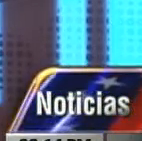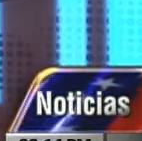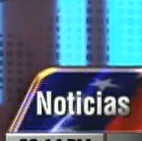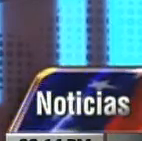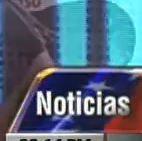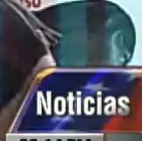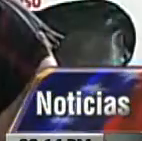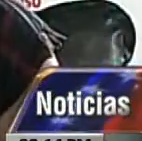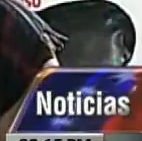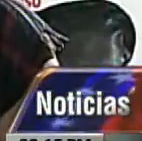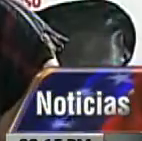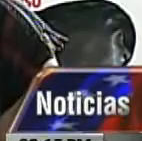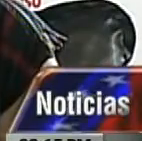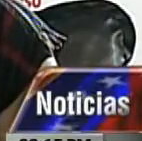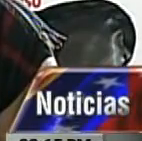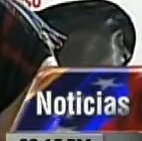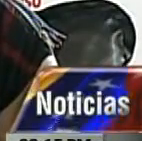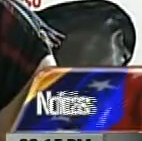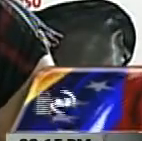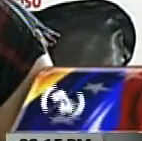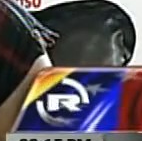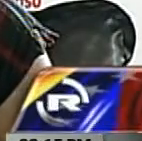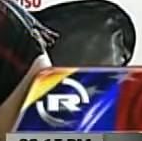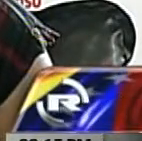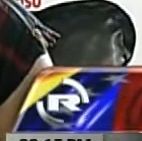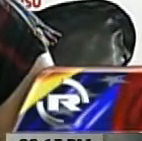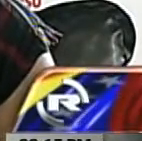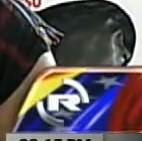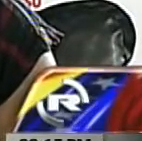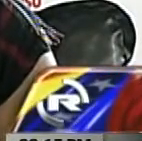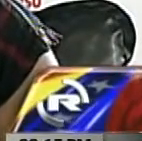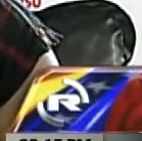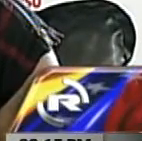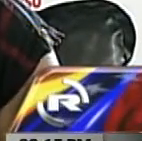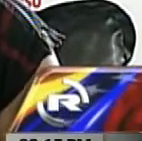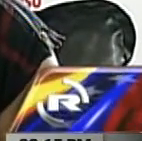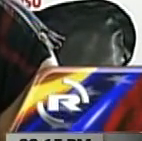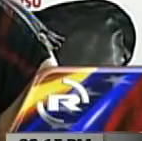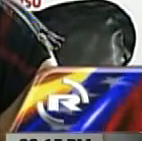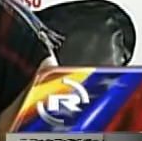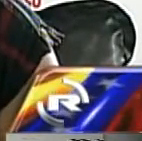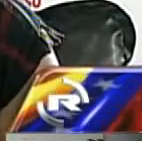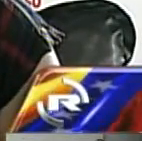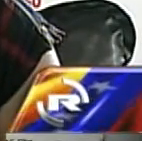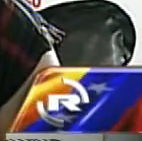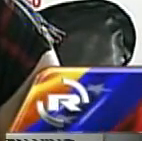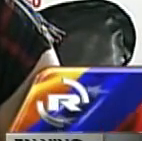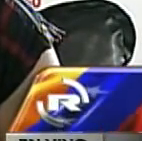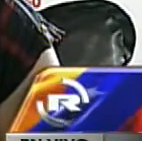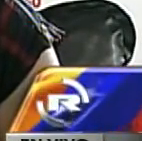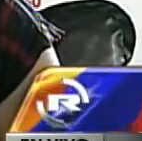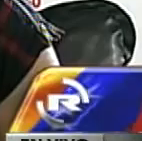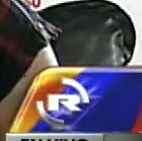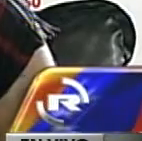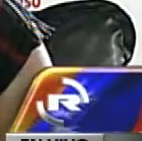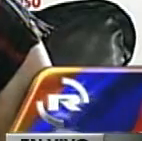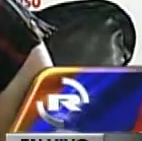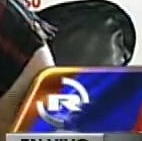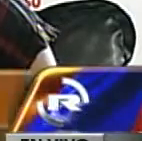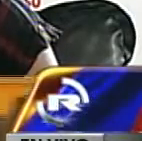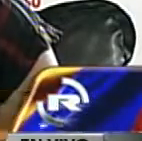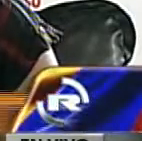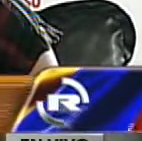Así es, así nos encontramos en la instalación del 13º Congreso de Historia Regional y Local, en